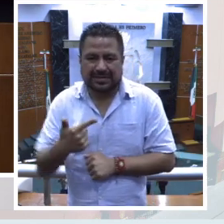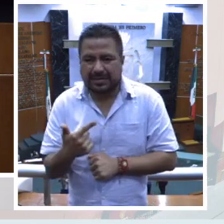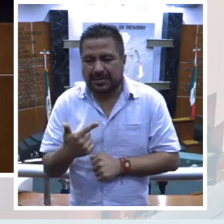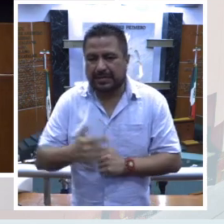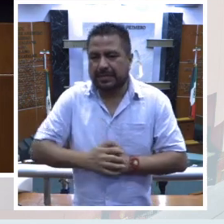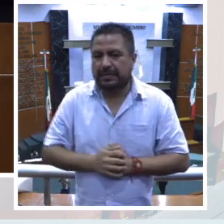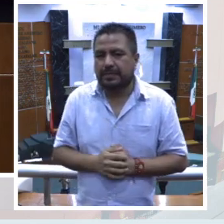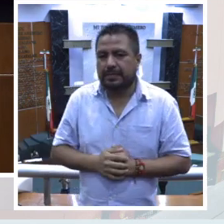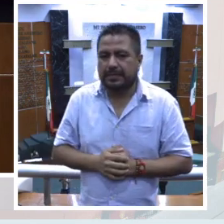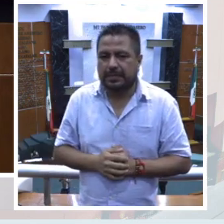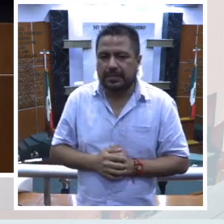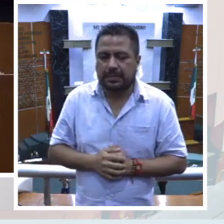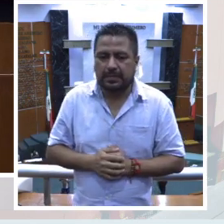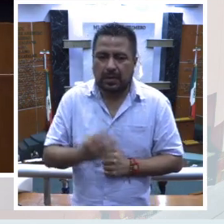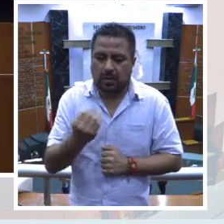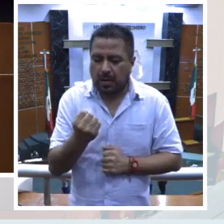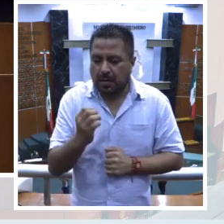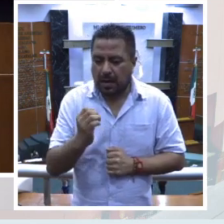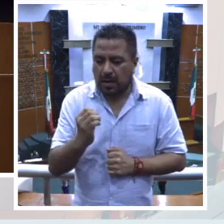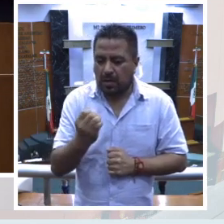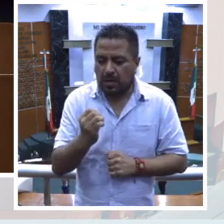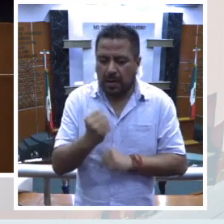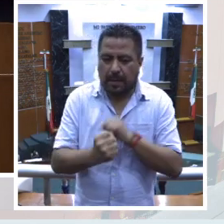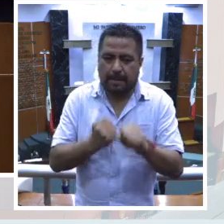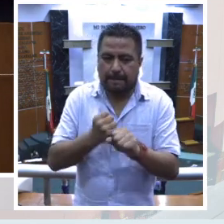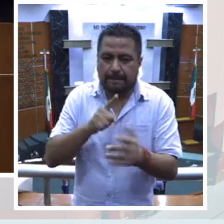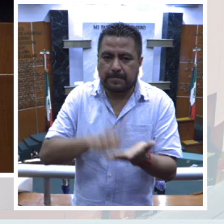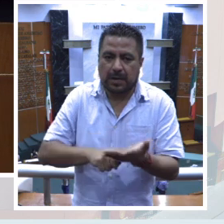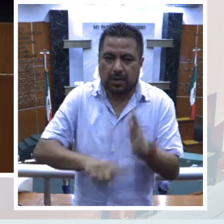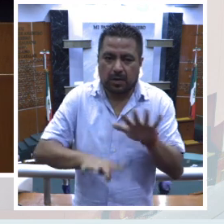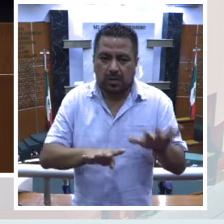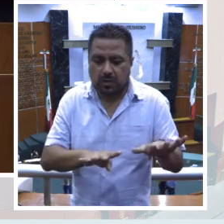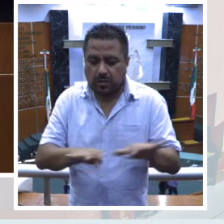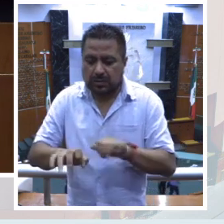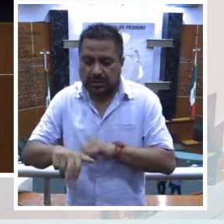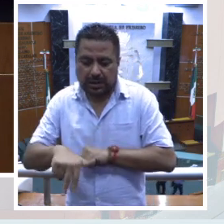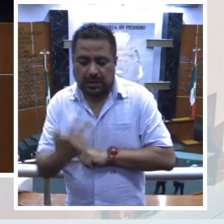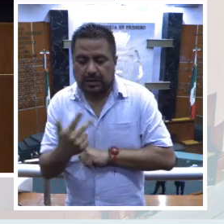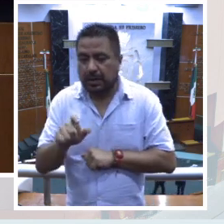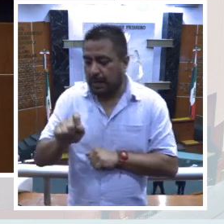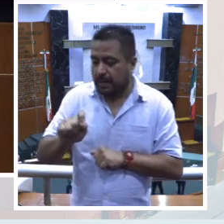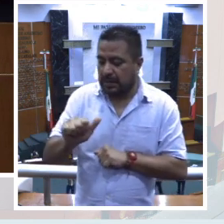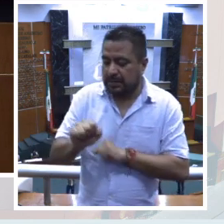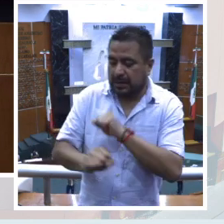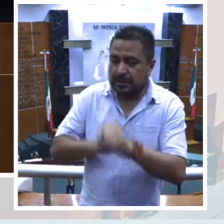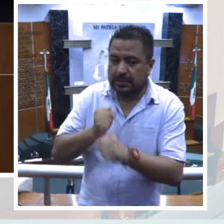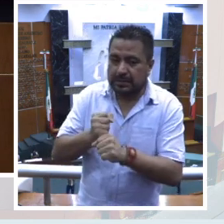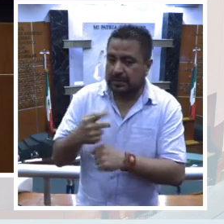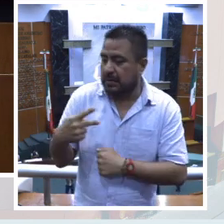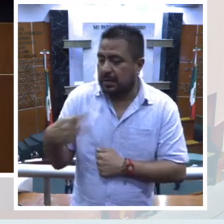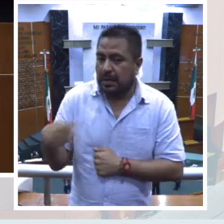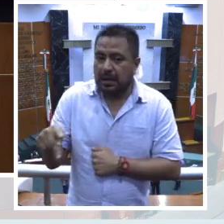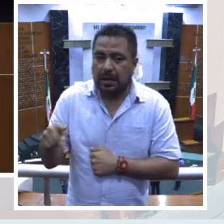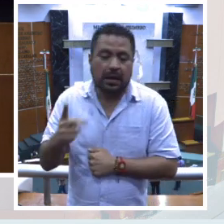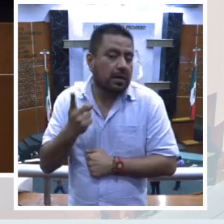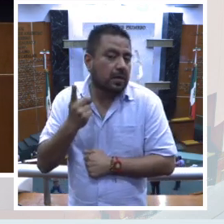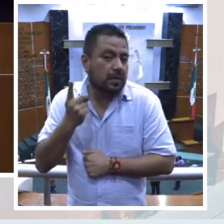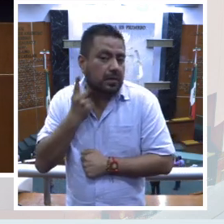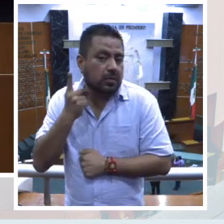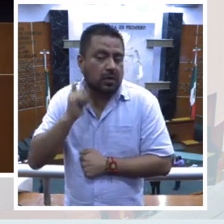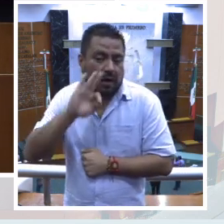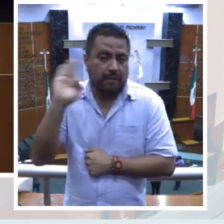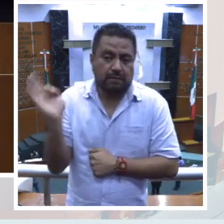1887 el 9 de octubre de 1913 a los 26 años de edad siendo diputado